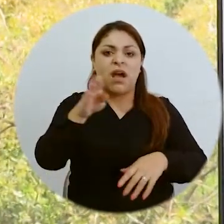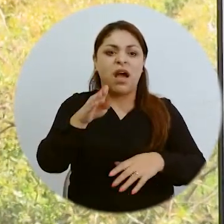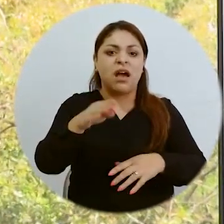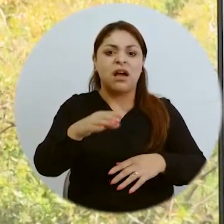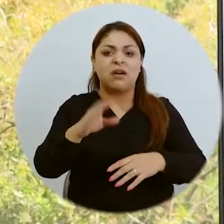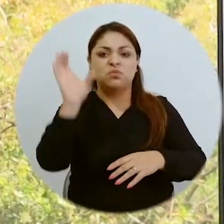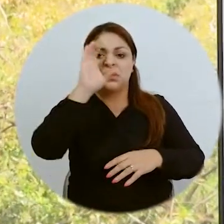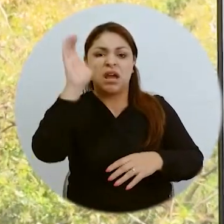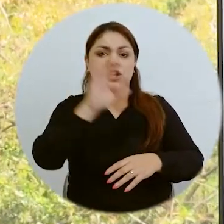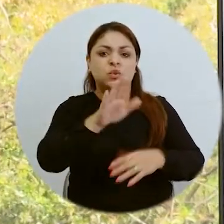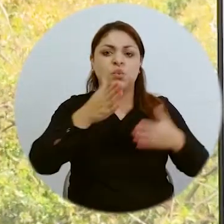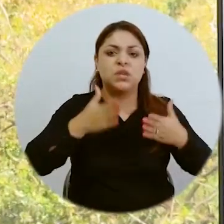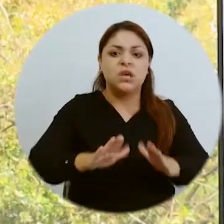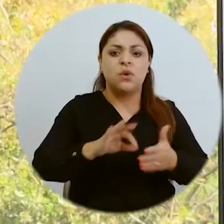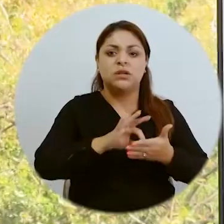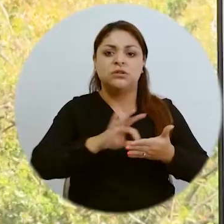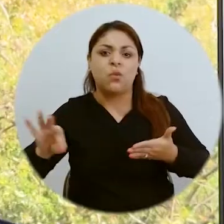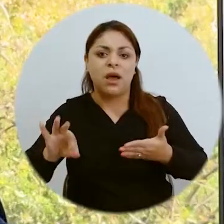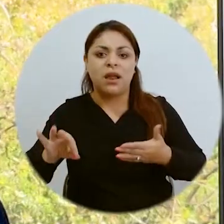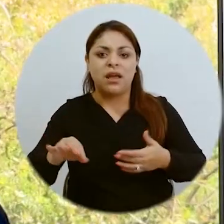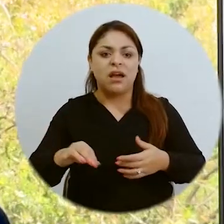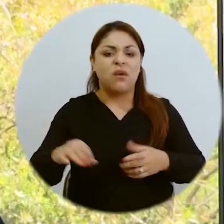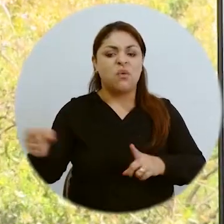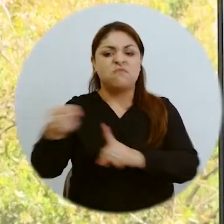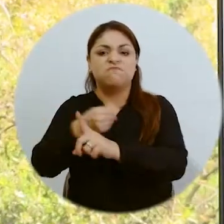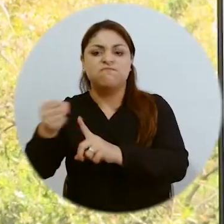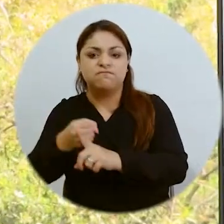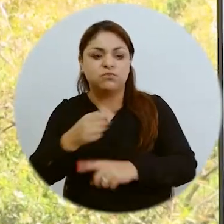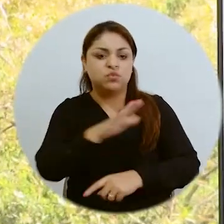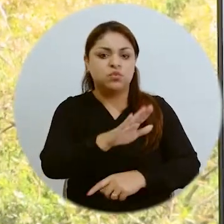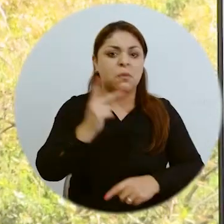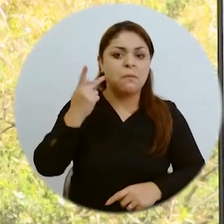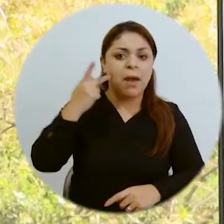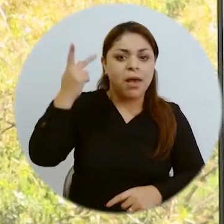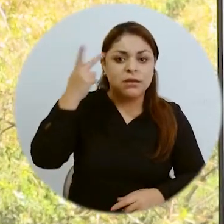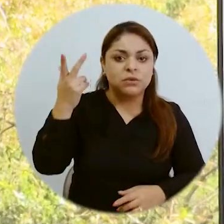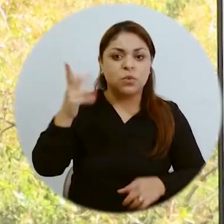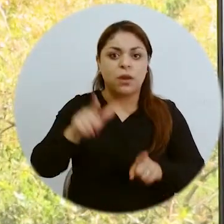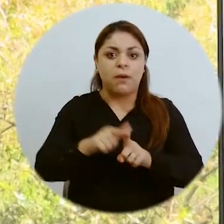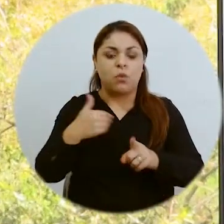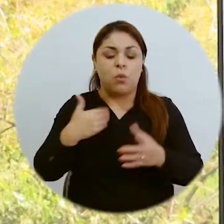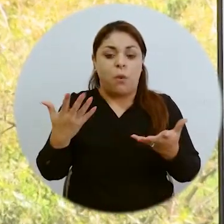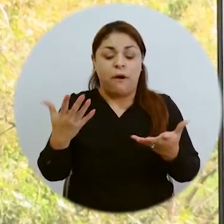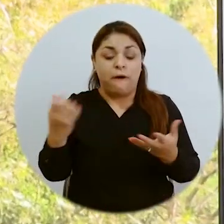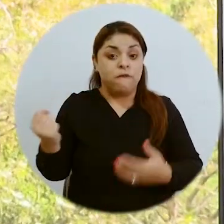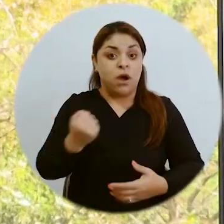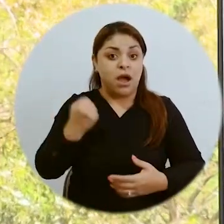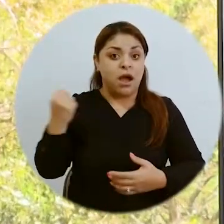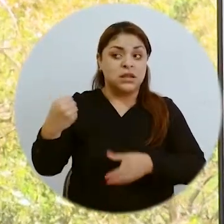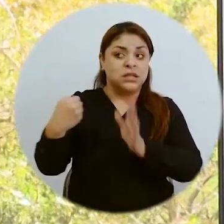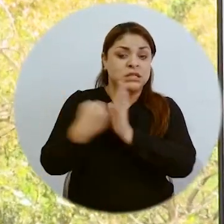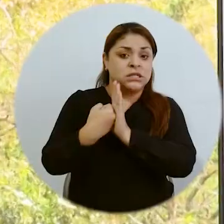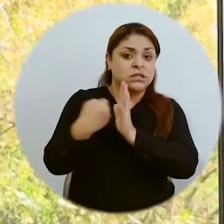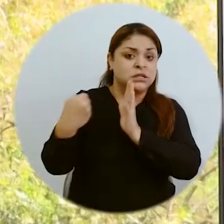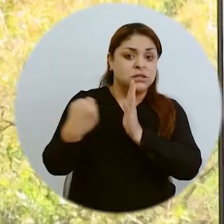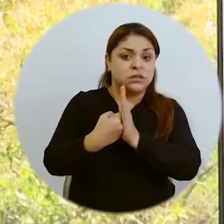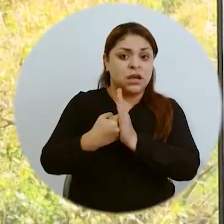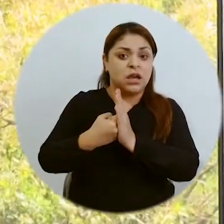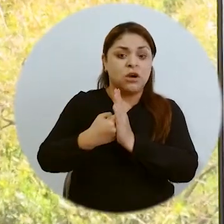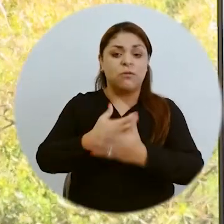y además donde nos piden el dinero cada quincena y si no lo entregamos nos amenazan